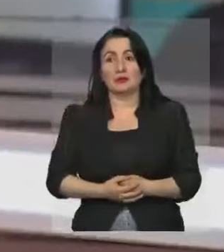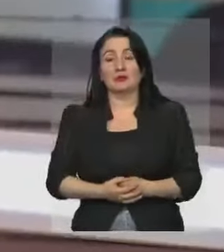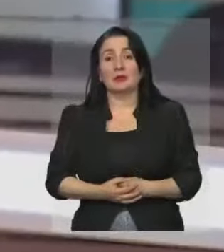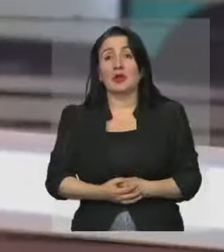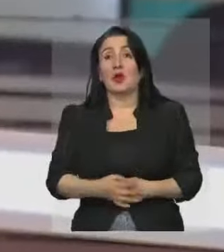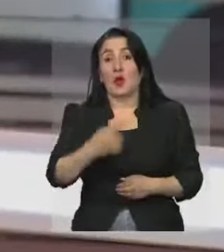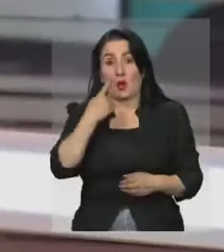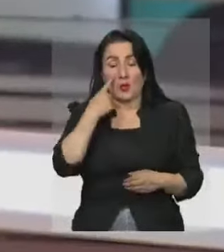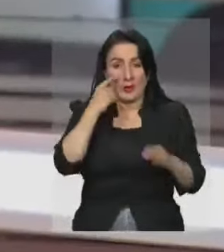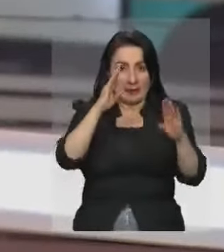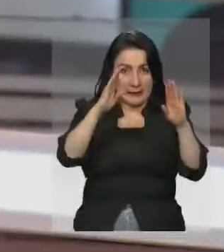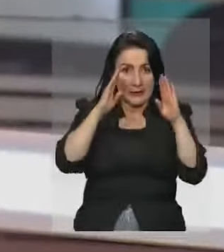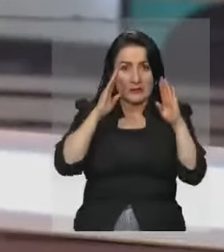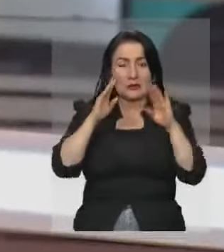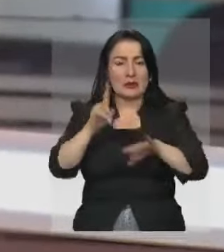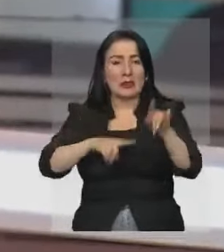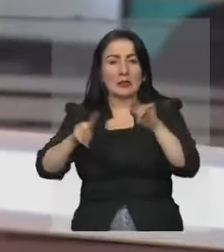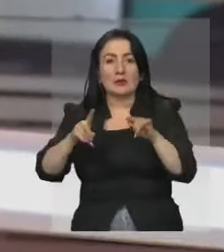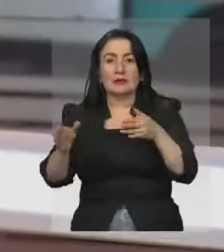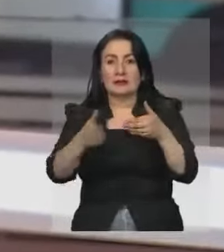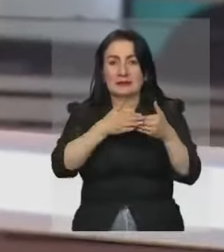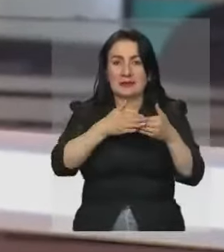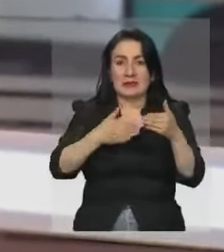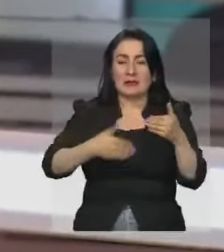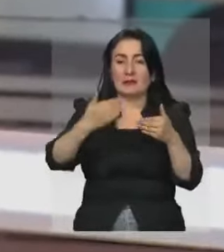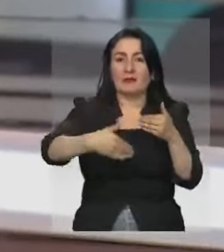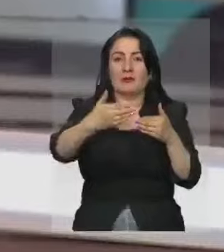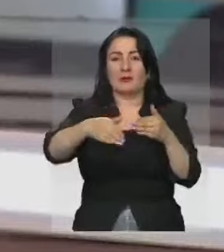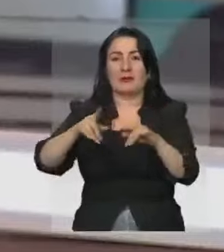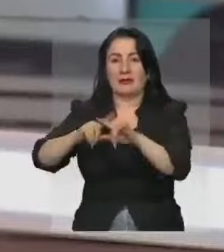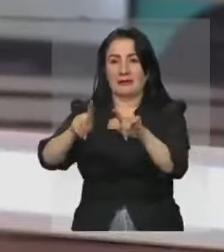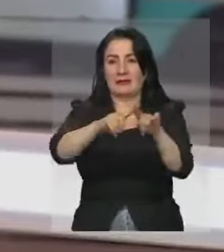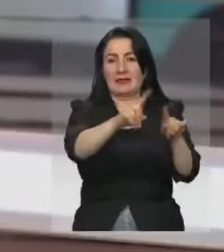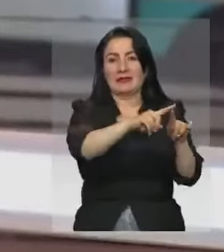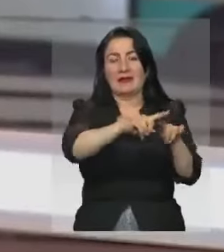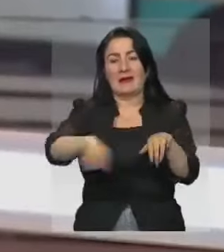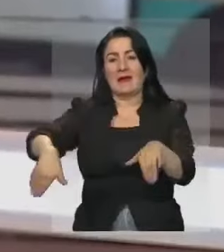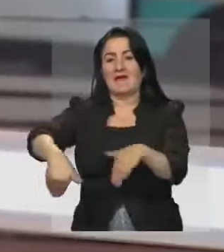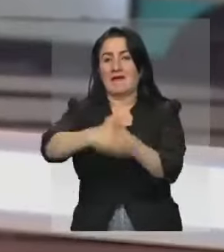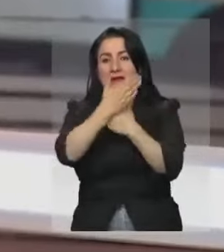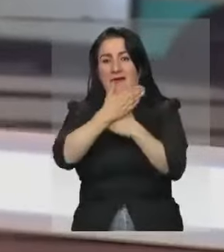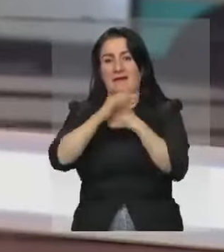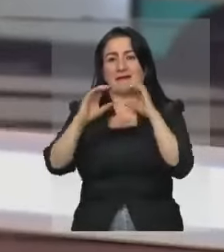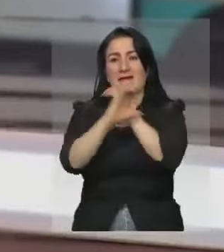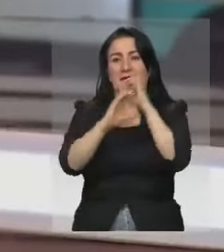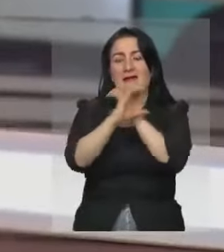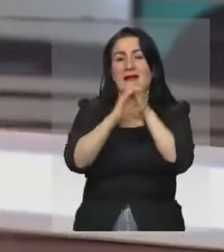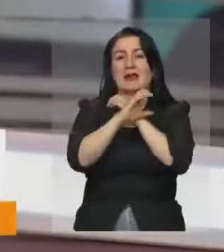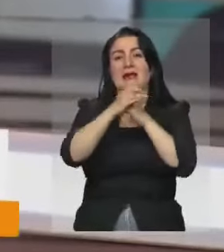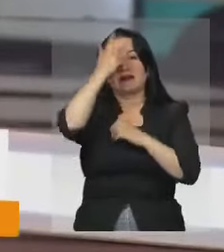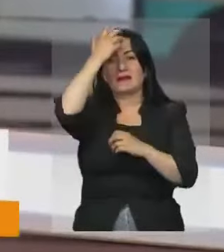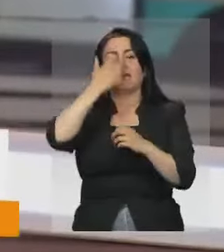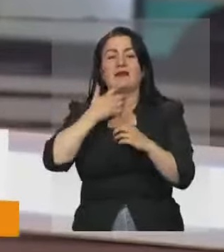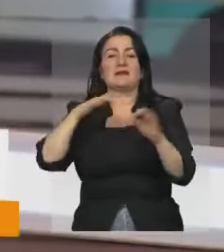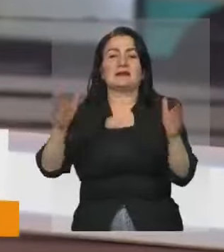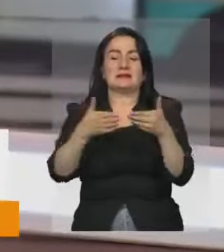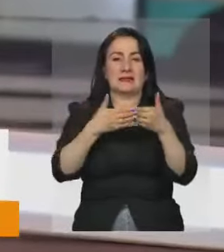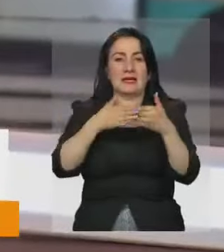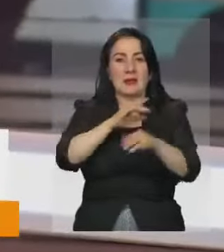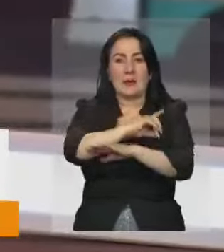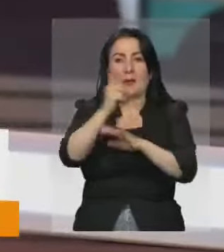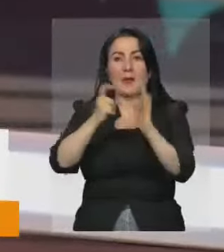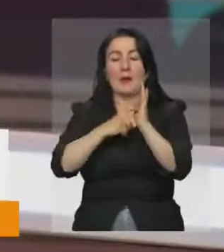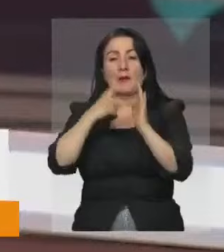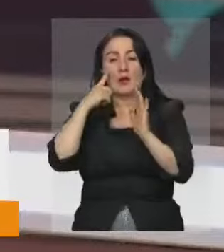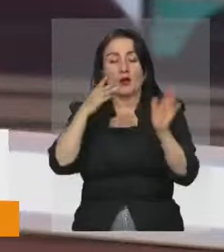Y atención, conductores, debido a los cierres progresivos que se han realizado en los carriles mixtos de la avenida Caracas, actualmente se evalúa un cierre total en un gran